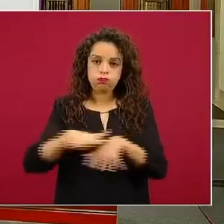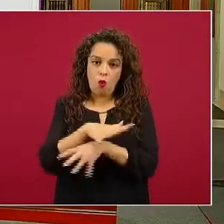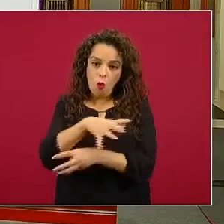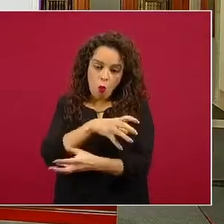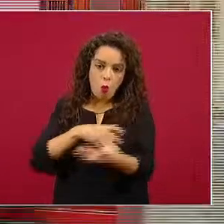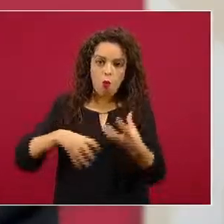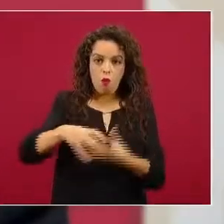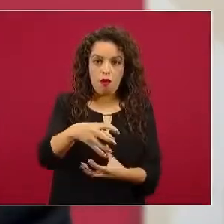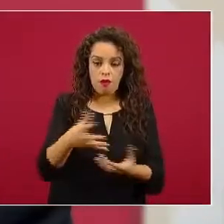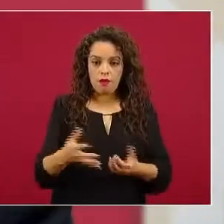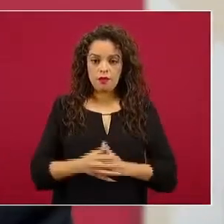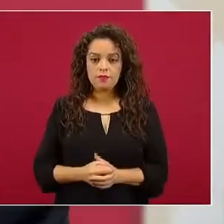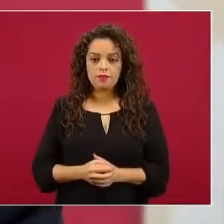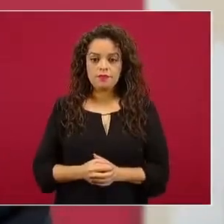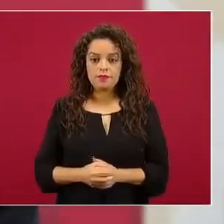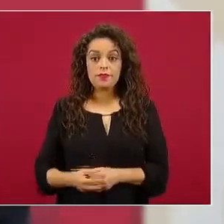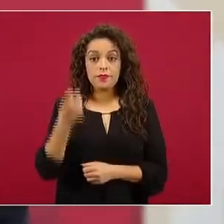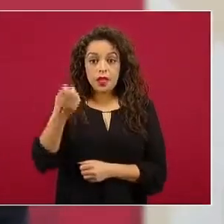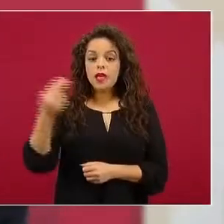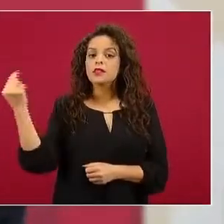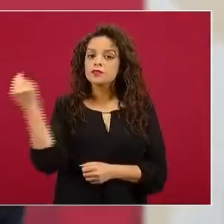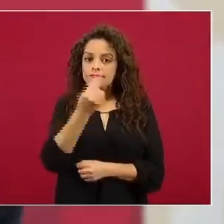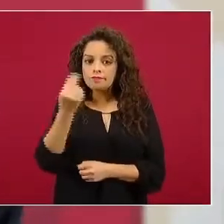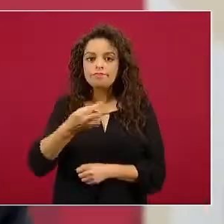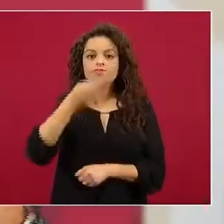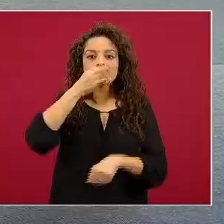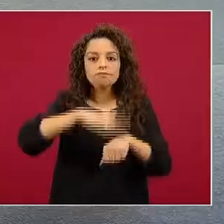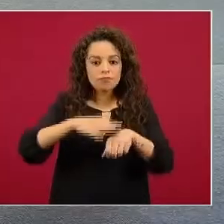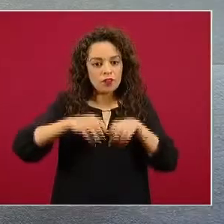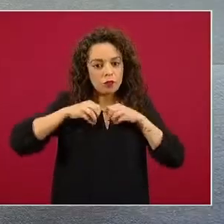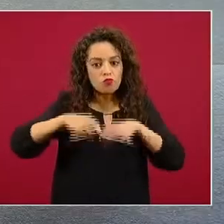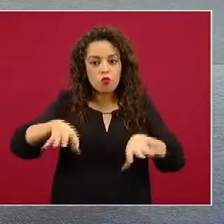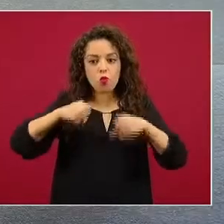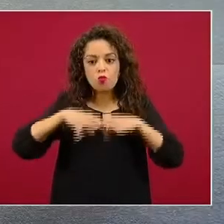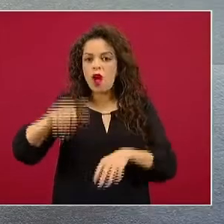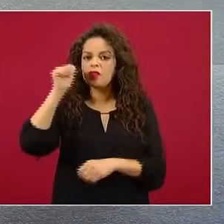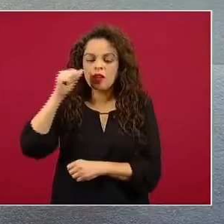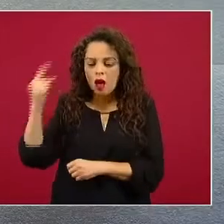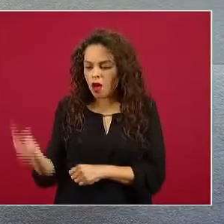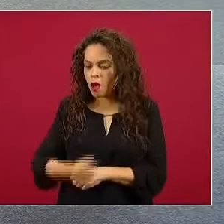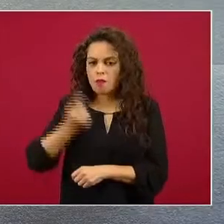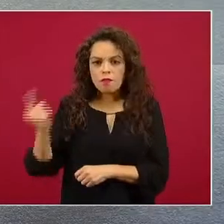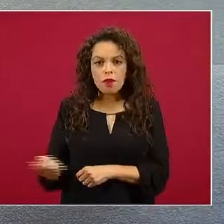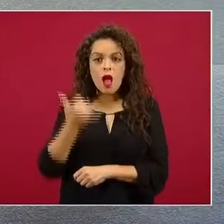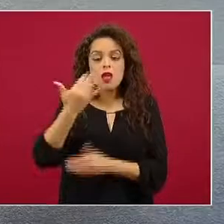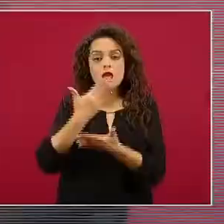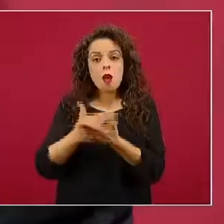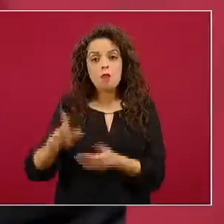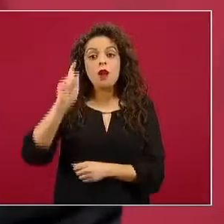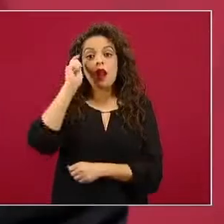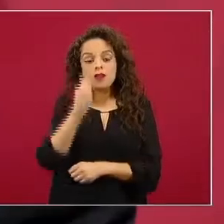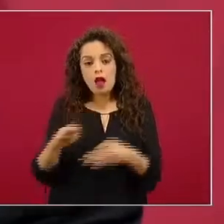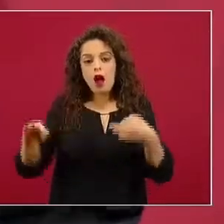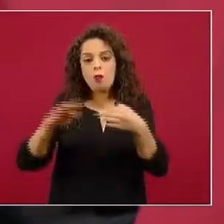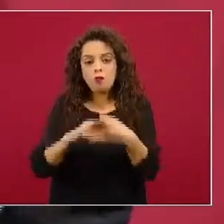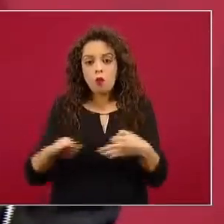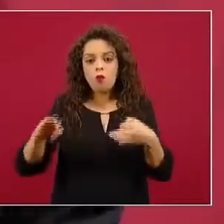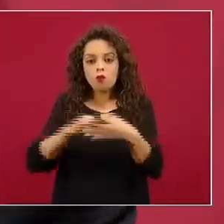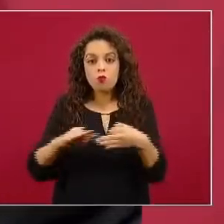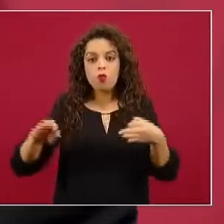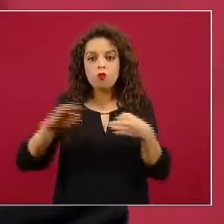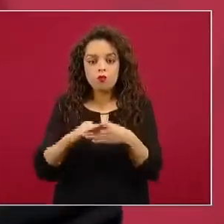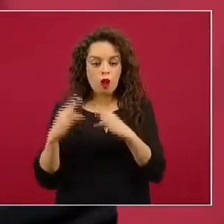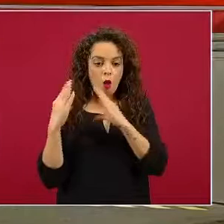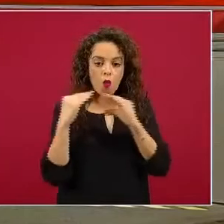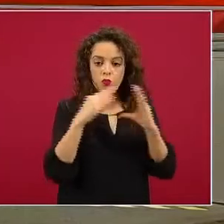negativas, necesitamos este tipo de campañas permanentes, pero además de una capacitación continua a la